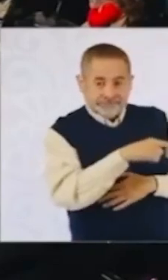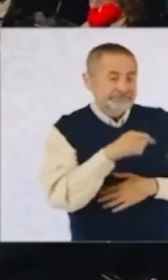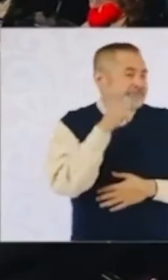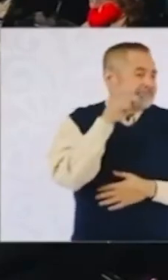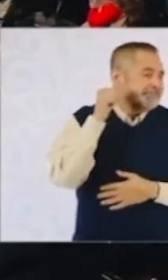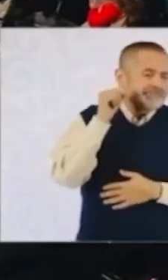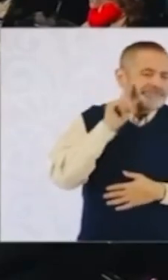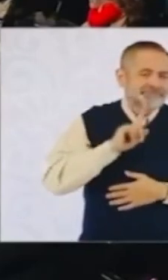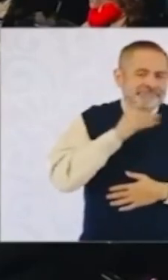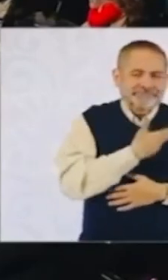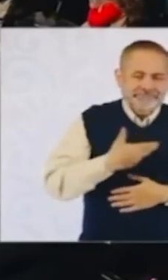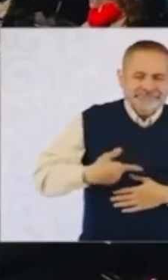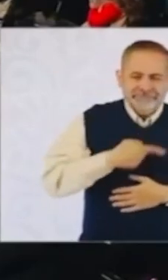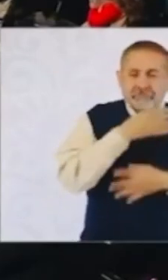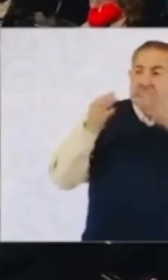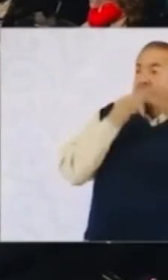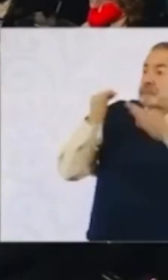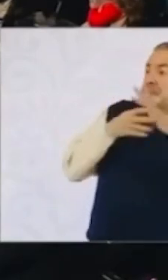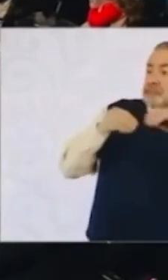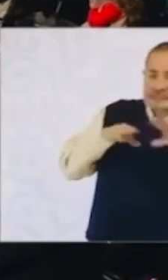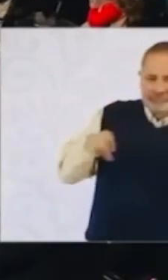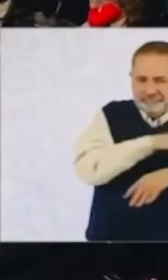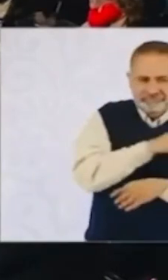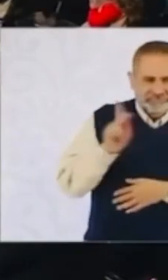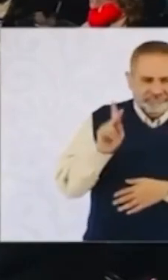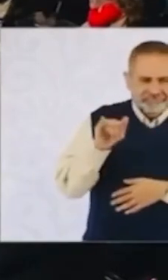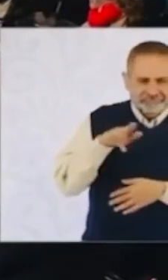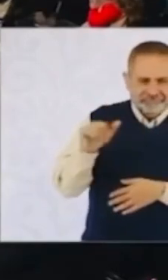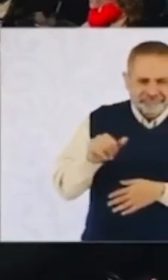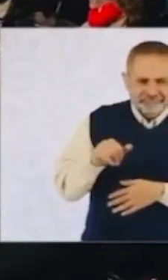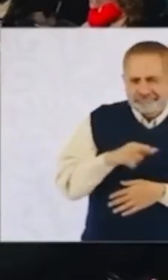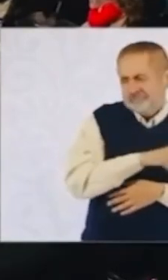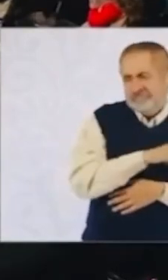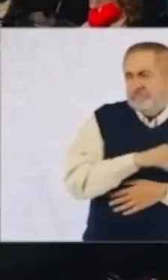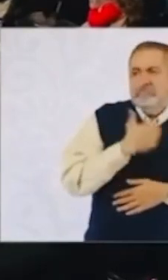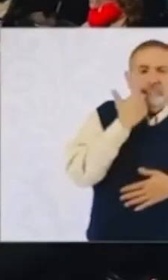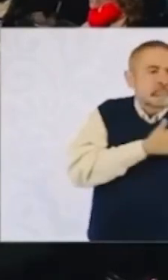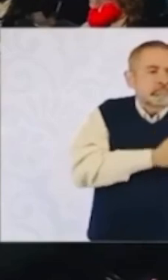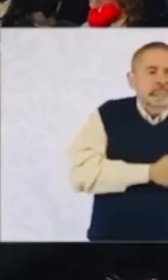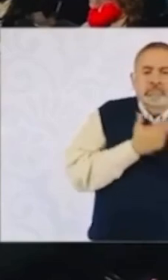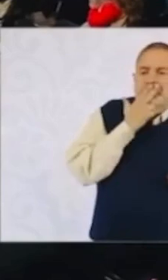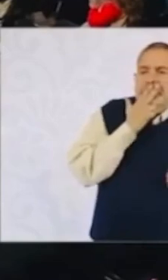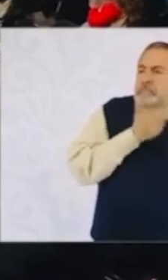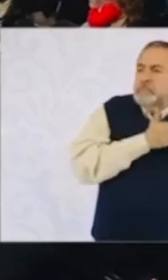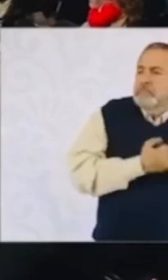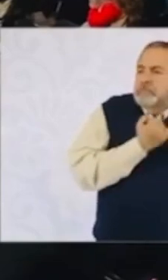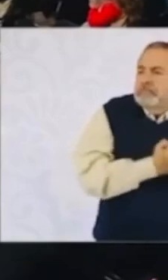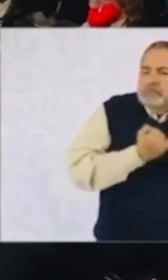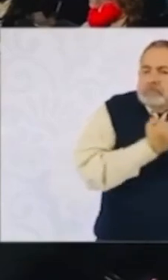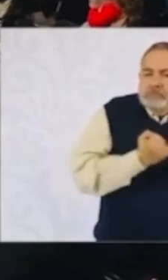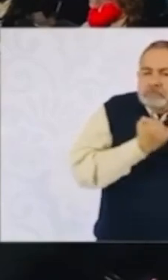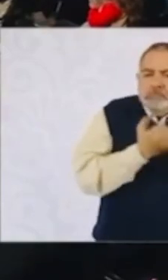presidenta Sheinbaum afirmó que es falso que el expresidente López Obrador o que ella hayan